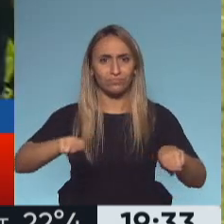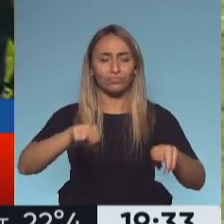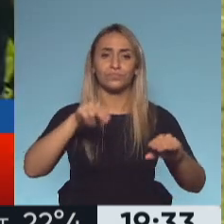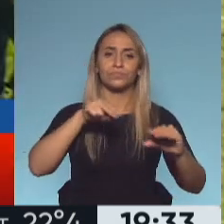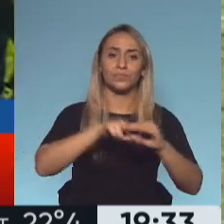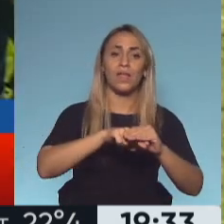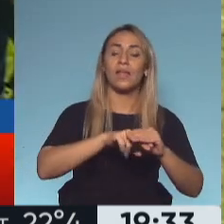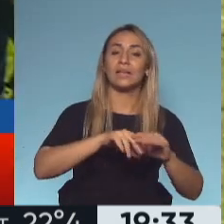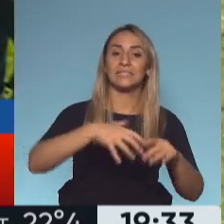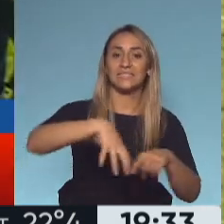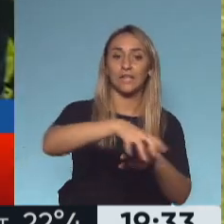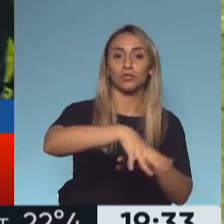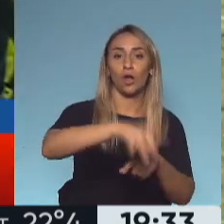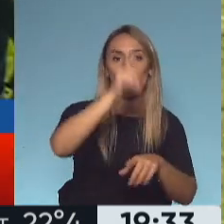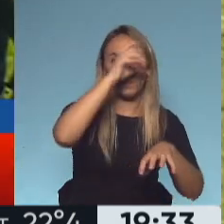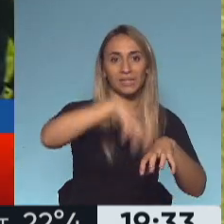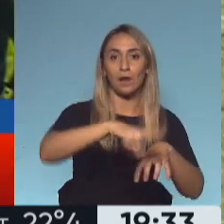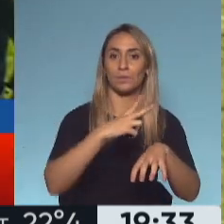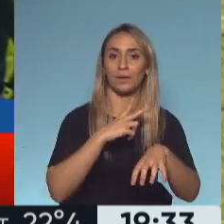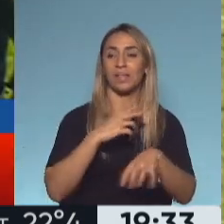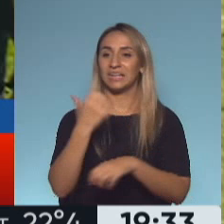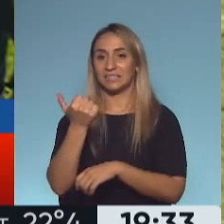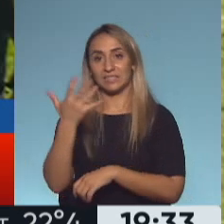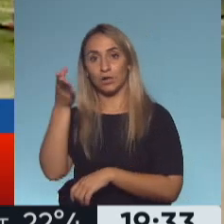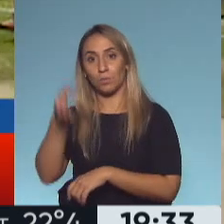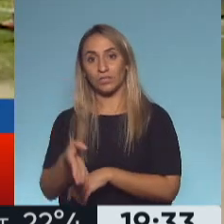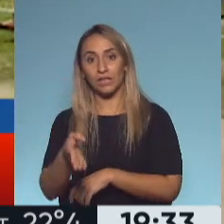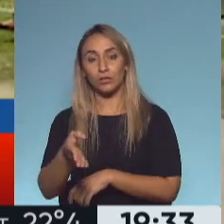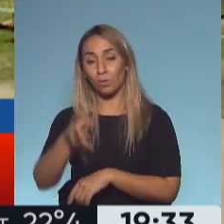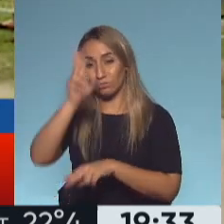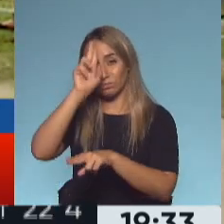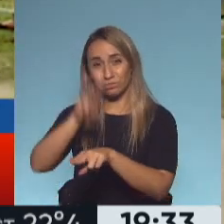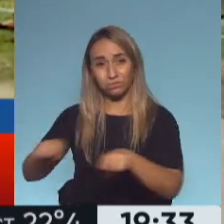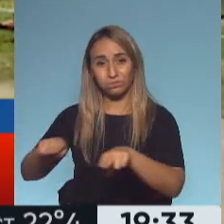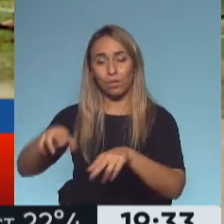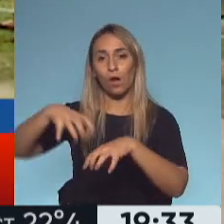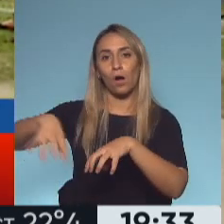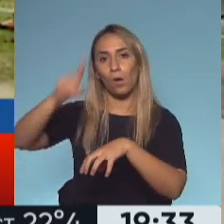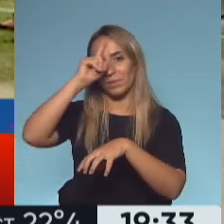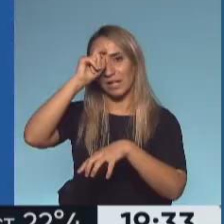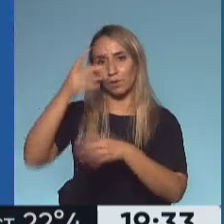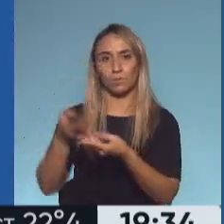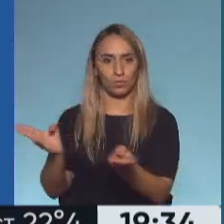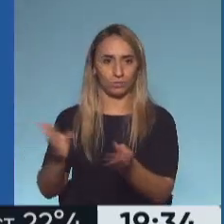sector privado y un 65% de ocupación en el sector público.